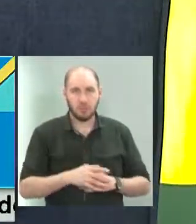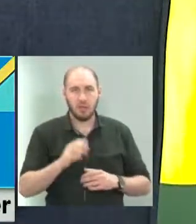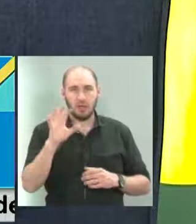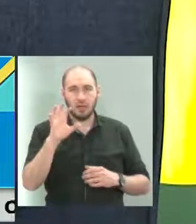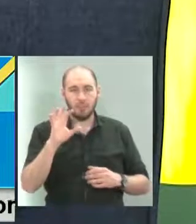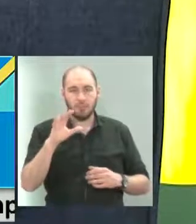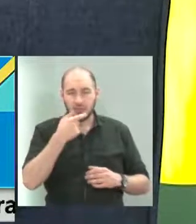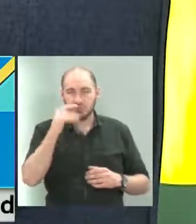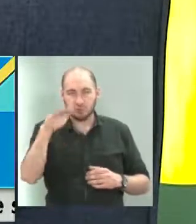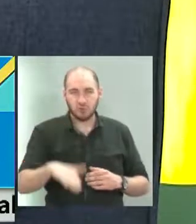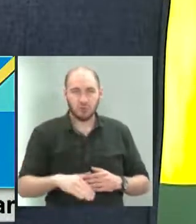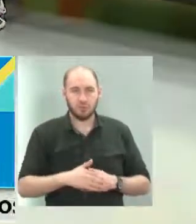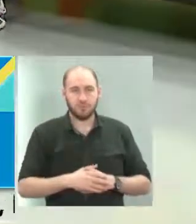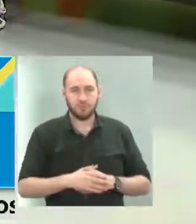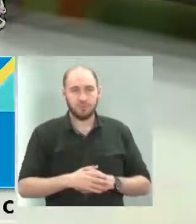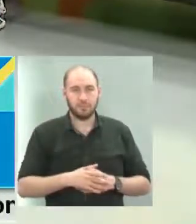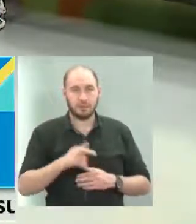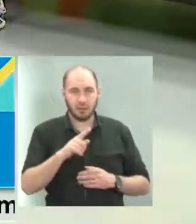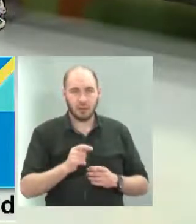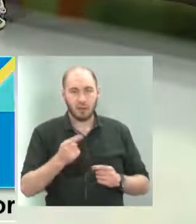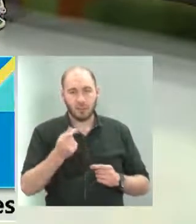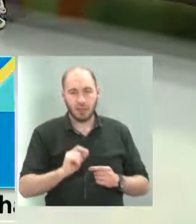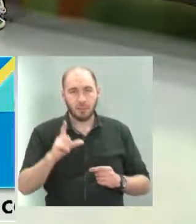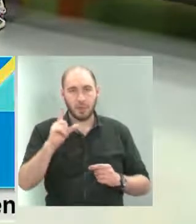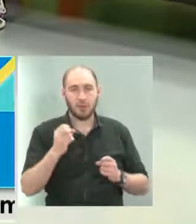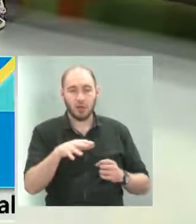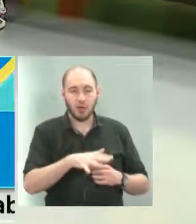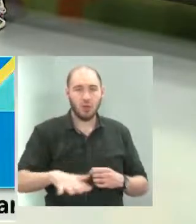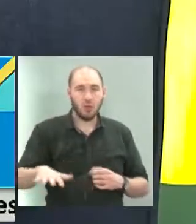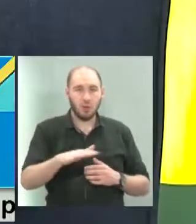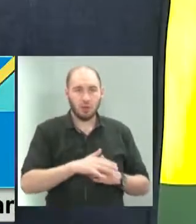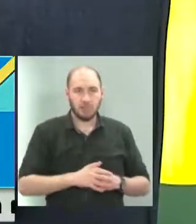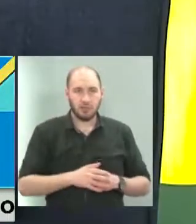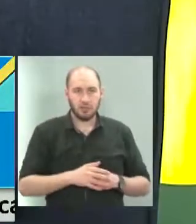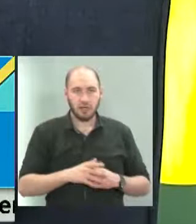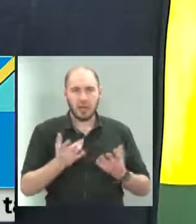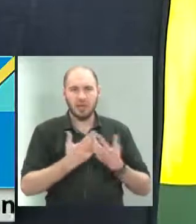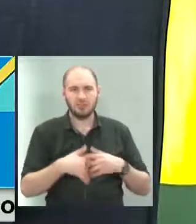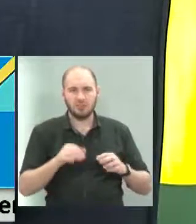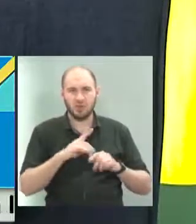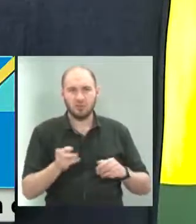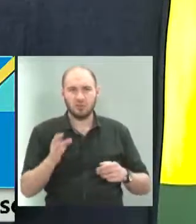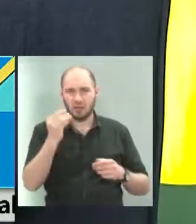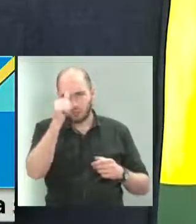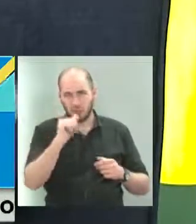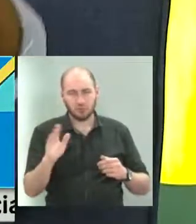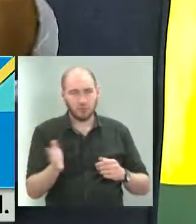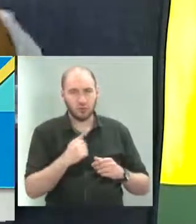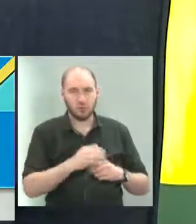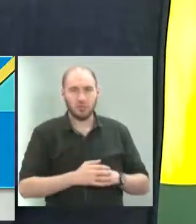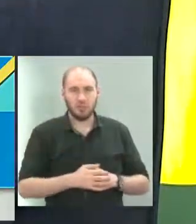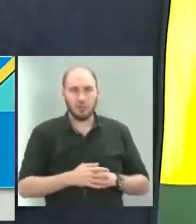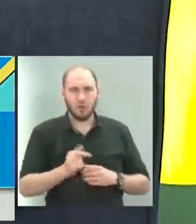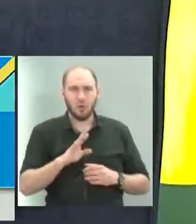provincia, amateur total. Y se incrementa esa partida porque son los lugares donde no tiene nada que ver con lo que vemos todos los fines de semana, ni con lo que